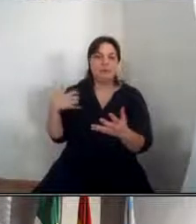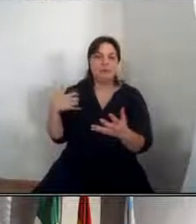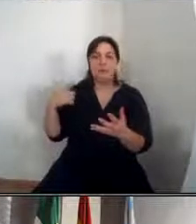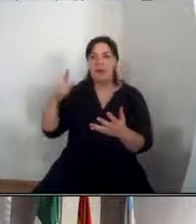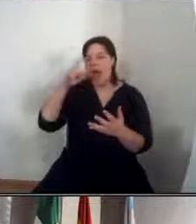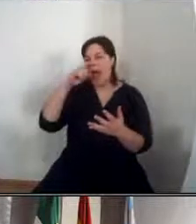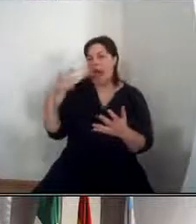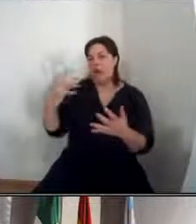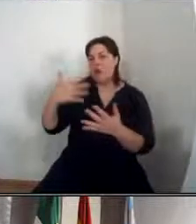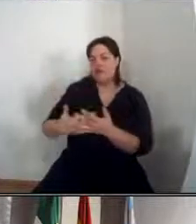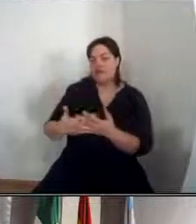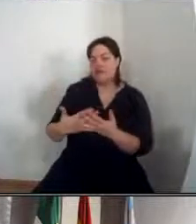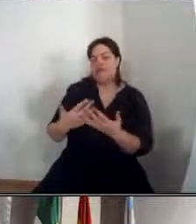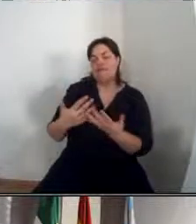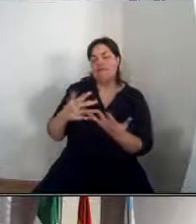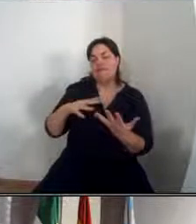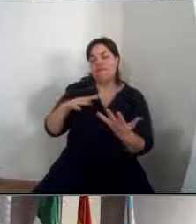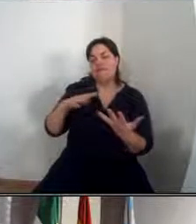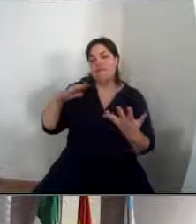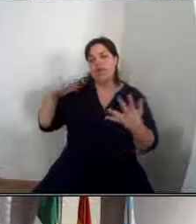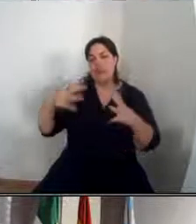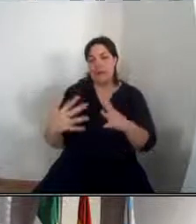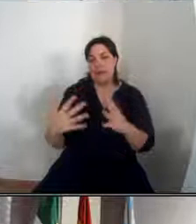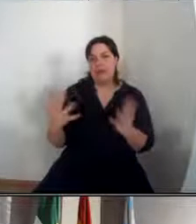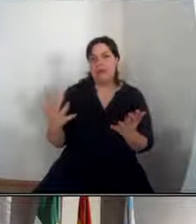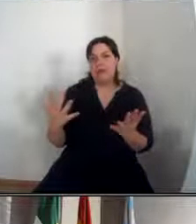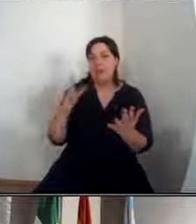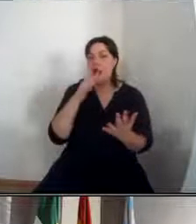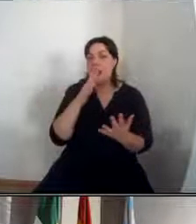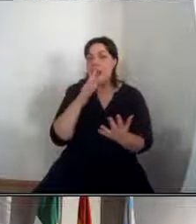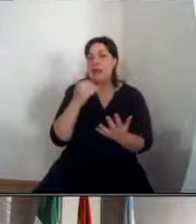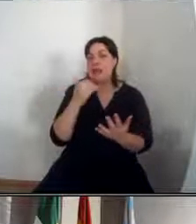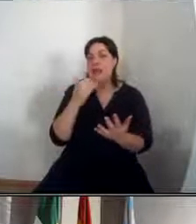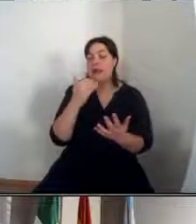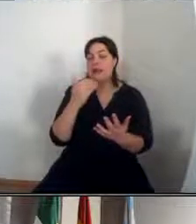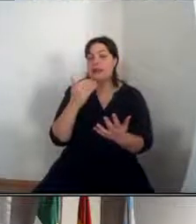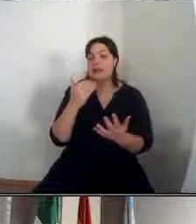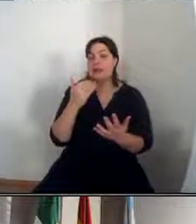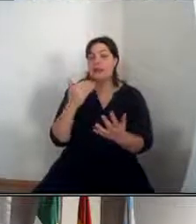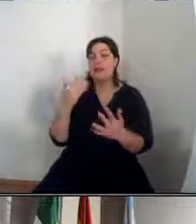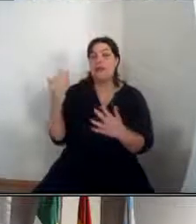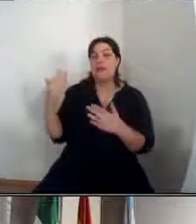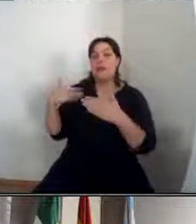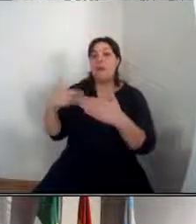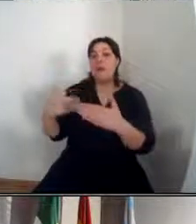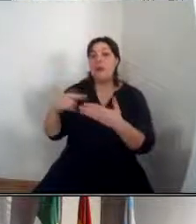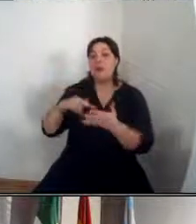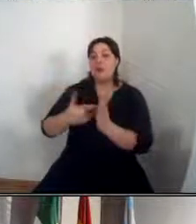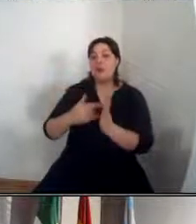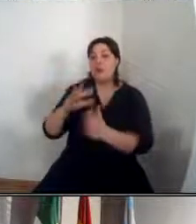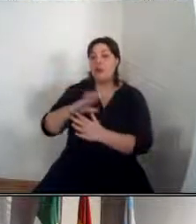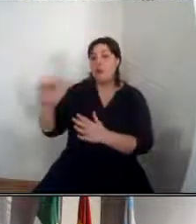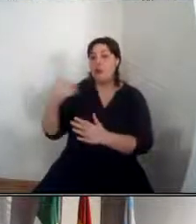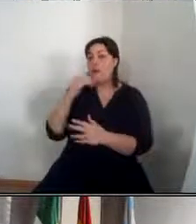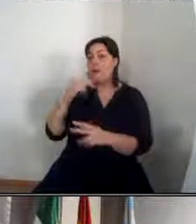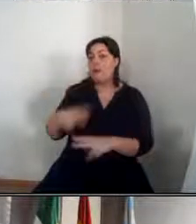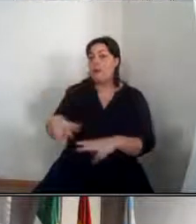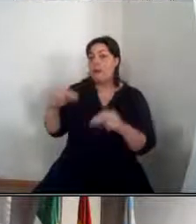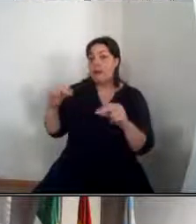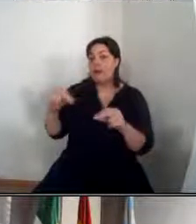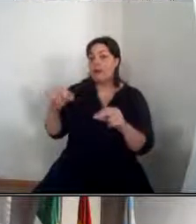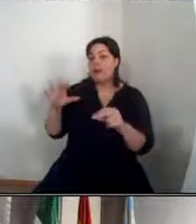en estos últimos años. Estamos en un momento de terminación de un periodo de proyectos europeos y